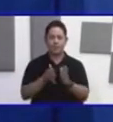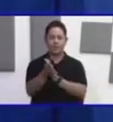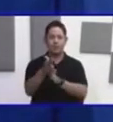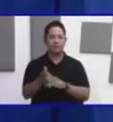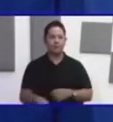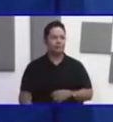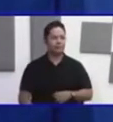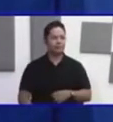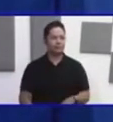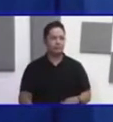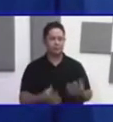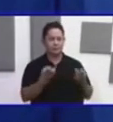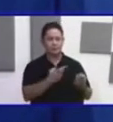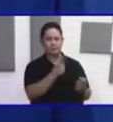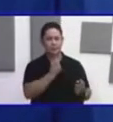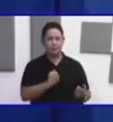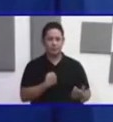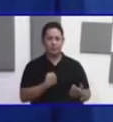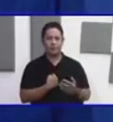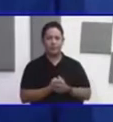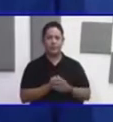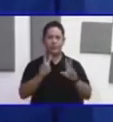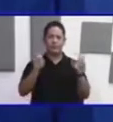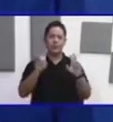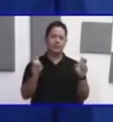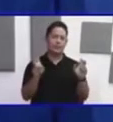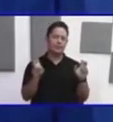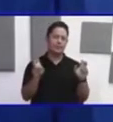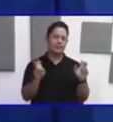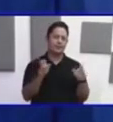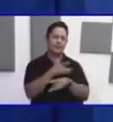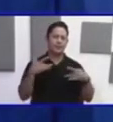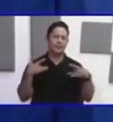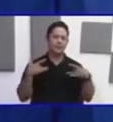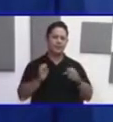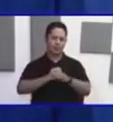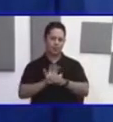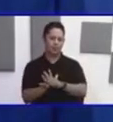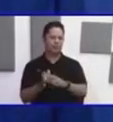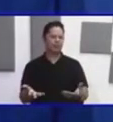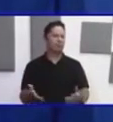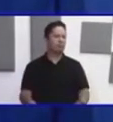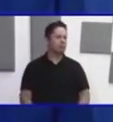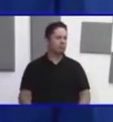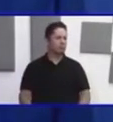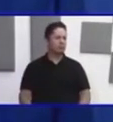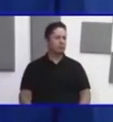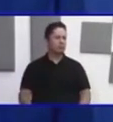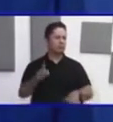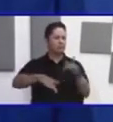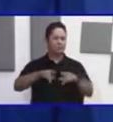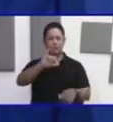queremos que nos manifieste cómo está el tema de salud con casos de COVID en San Andrés. Secretario Julián